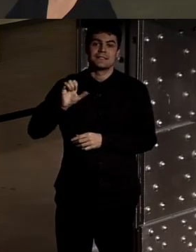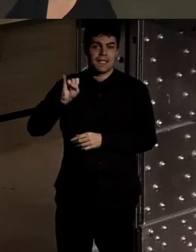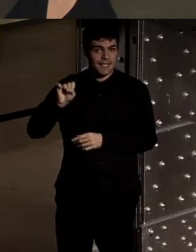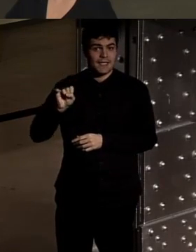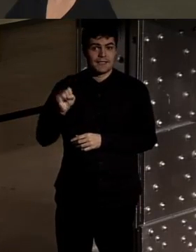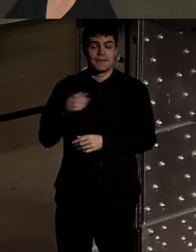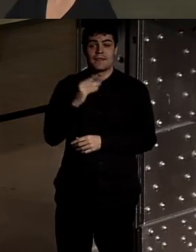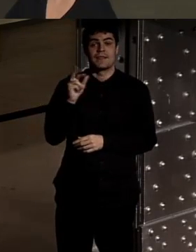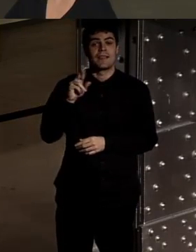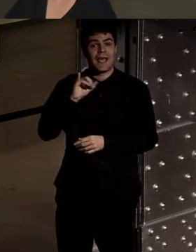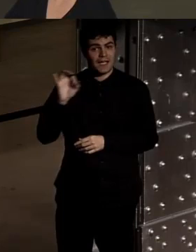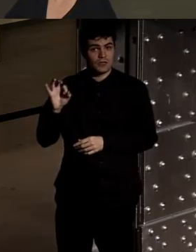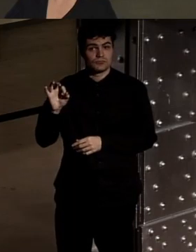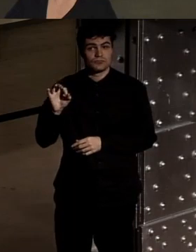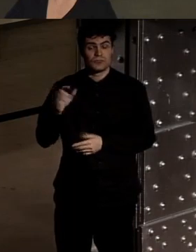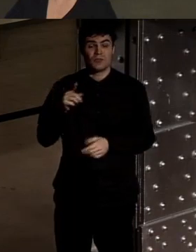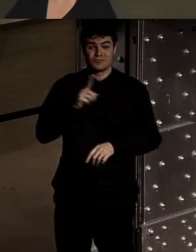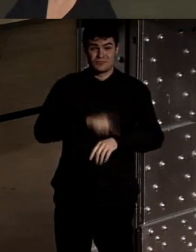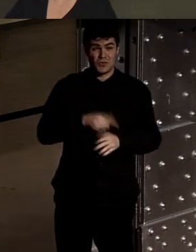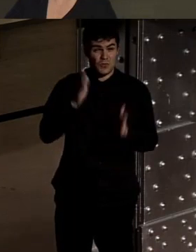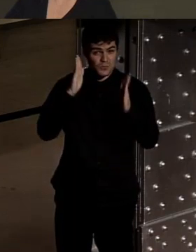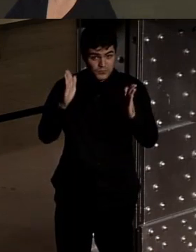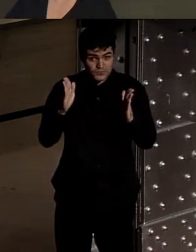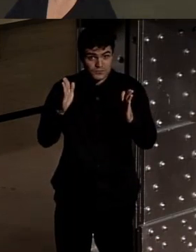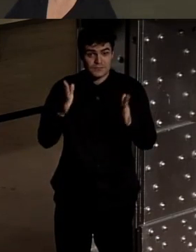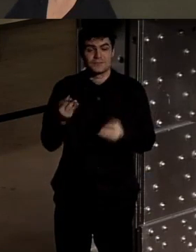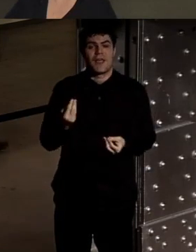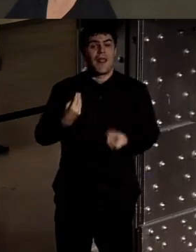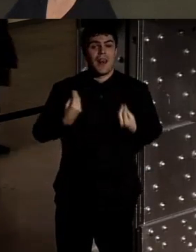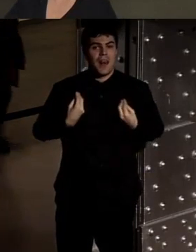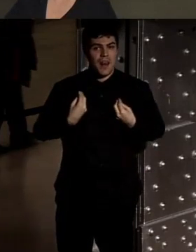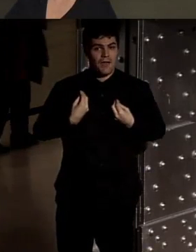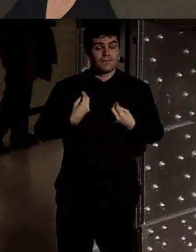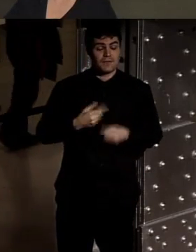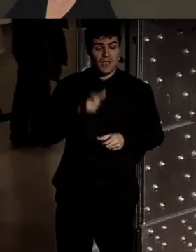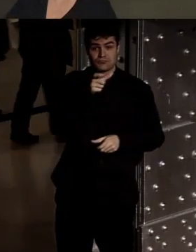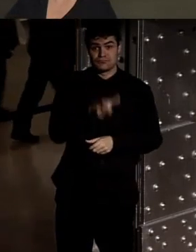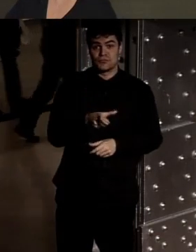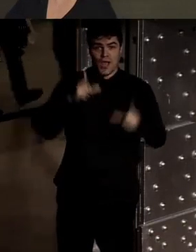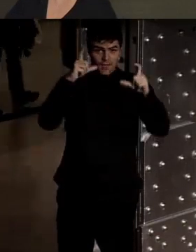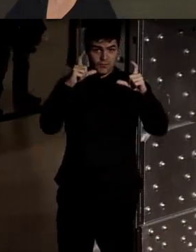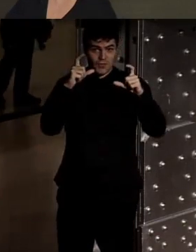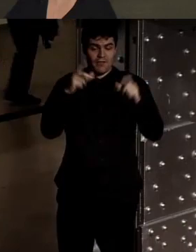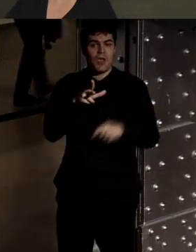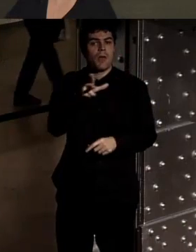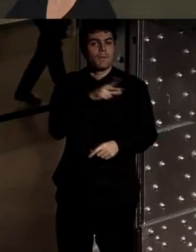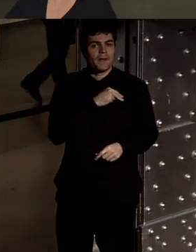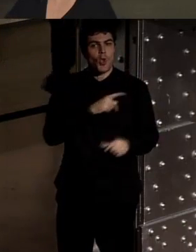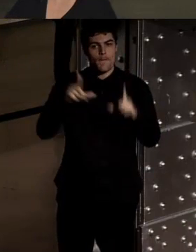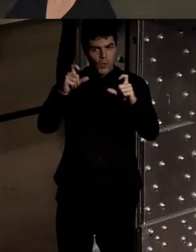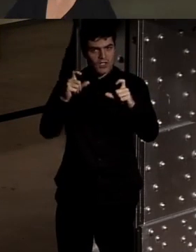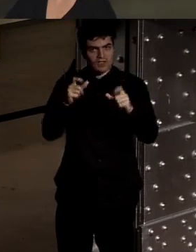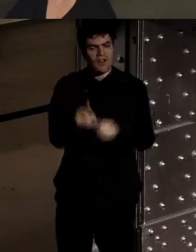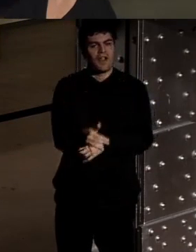el instante preciso, la vida de una fotógrafa en el amor y la guerra, ganadora de un premio Pulitzer, entre muchos otros.